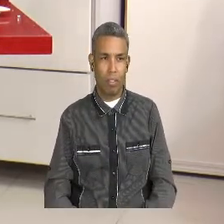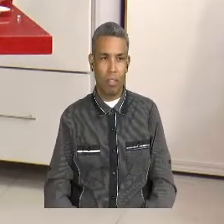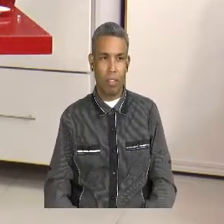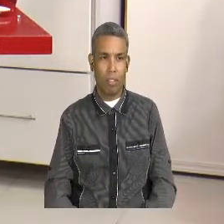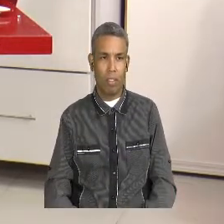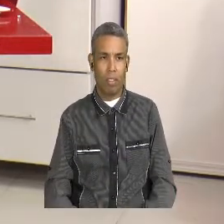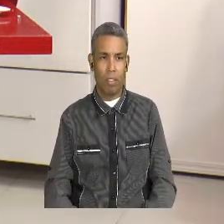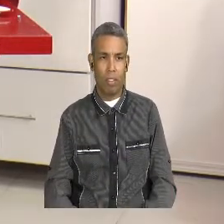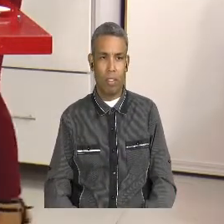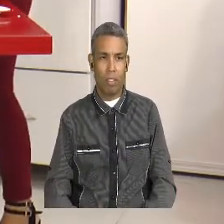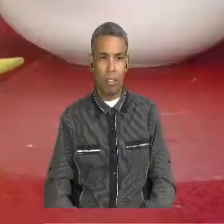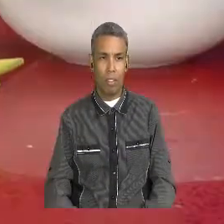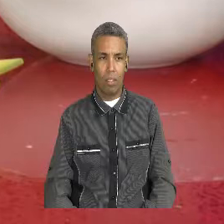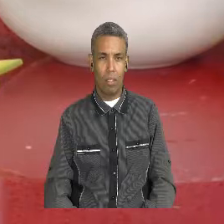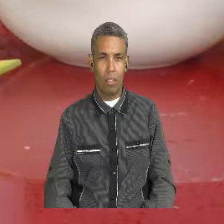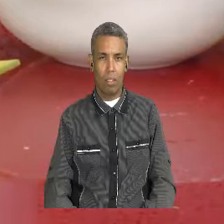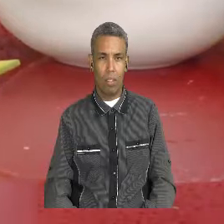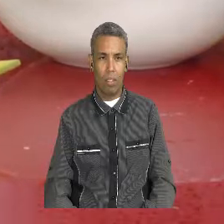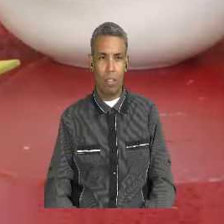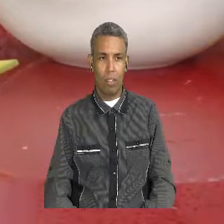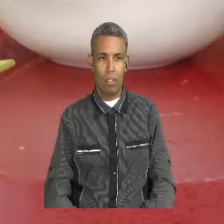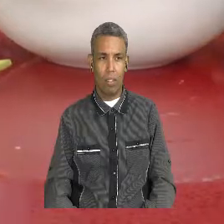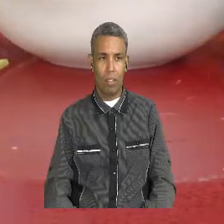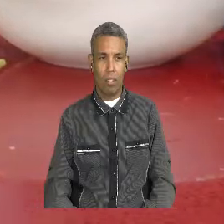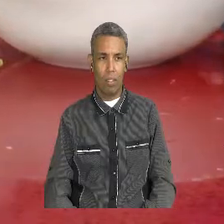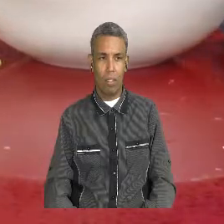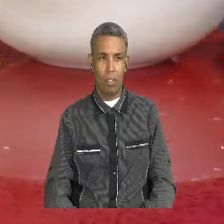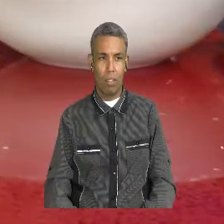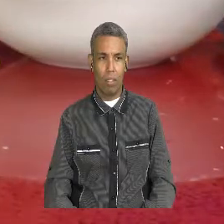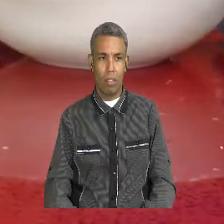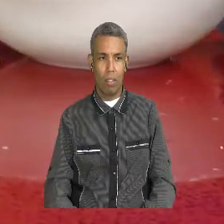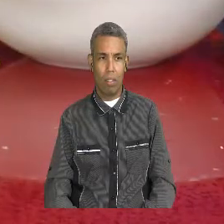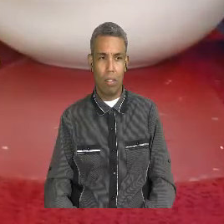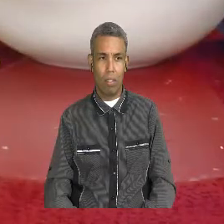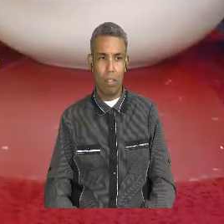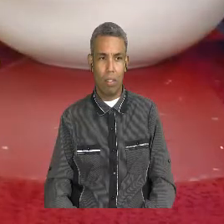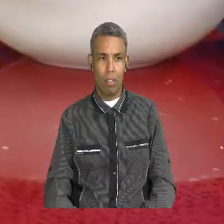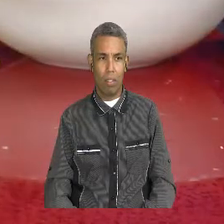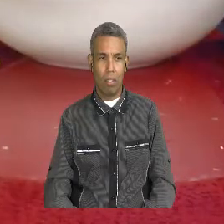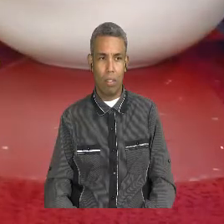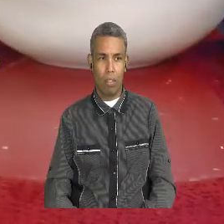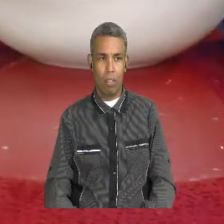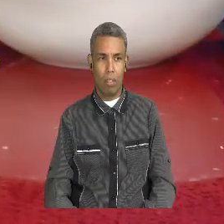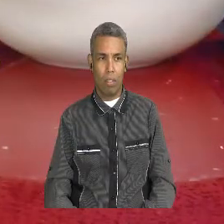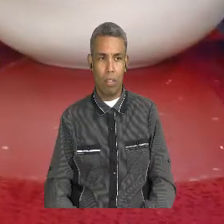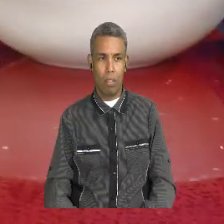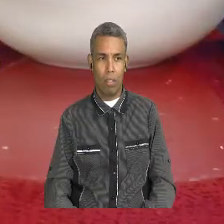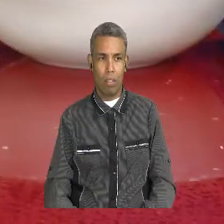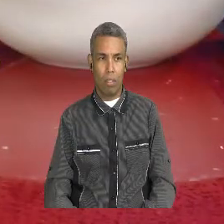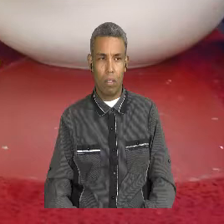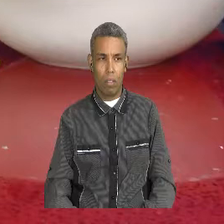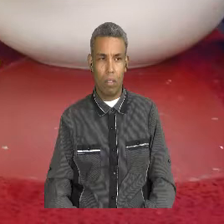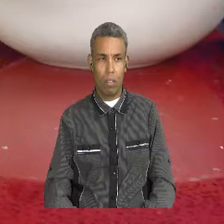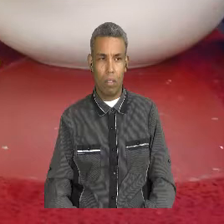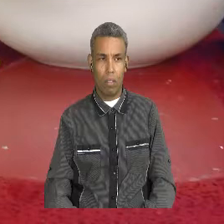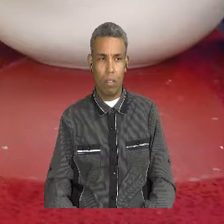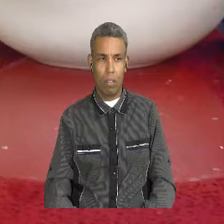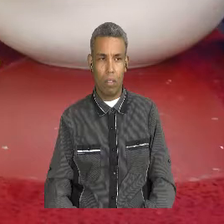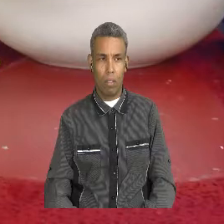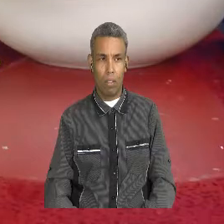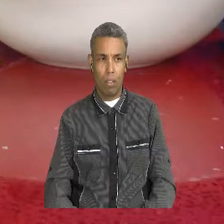también. Ahora porque, sí, ayúdame, Rosy. Porque no nos podemos quedar aquí sin. Tiene experiencia de comer helado. A mí siempre no me gusta el helado, ¿verdad? Bueno,